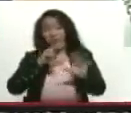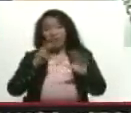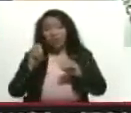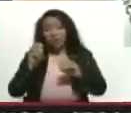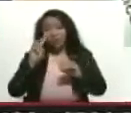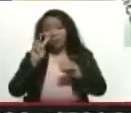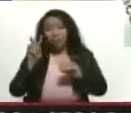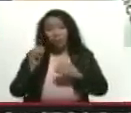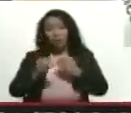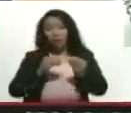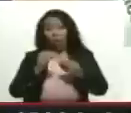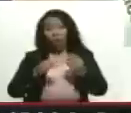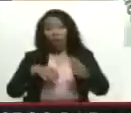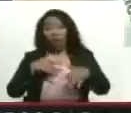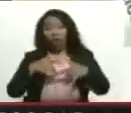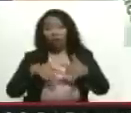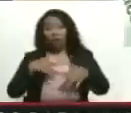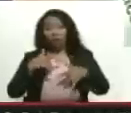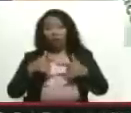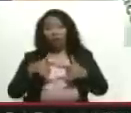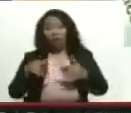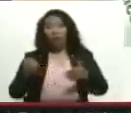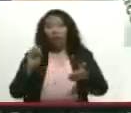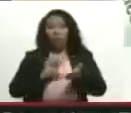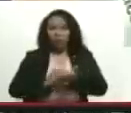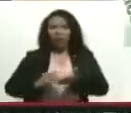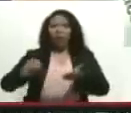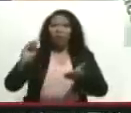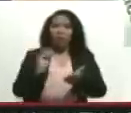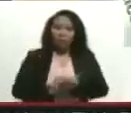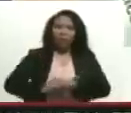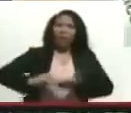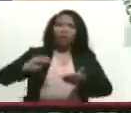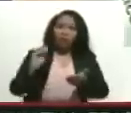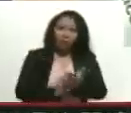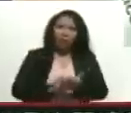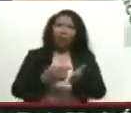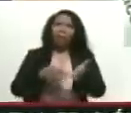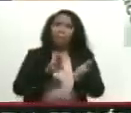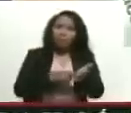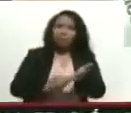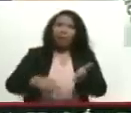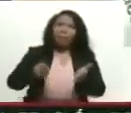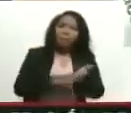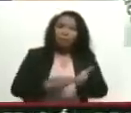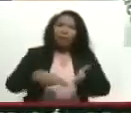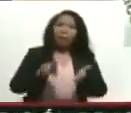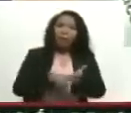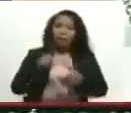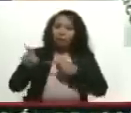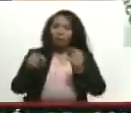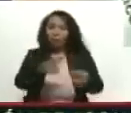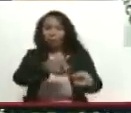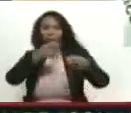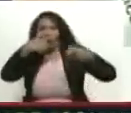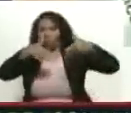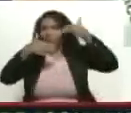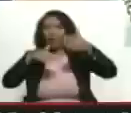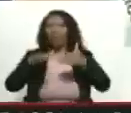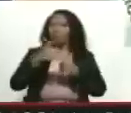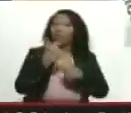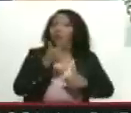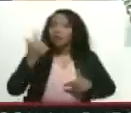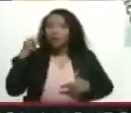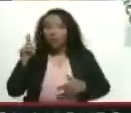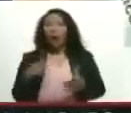mirando cómo este tipo de actores una y otra vez reinciden en el crimen, en el terrorismo, para luego decir que